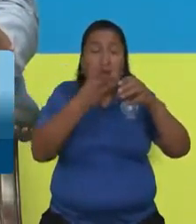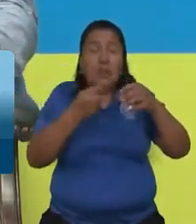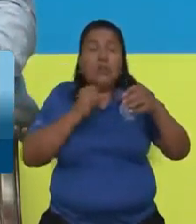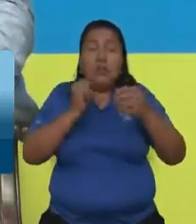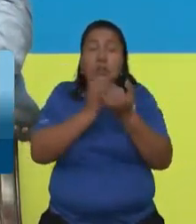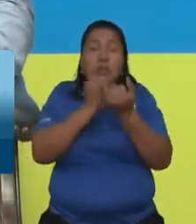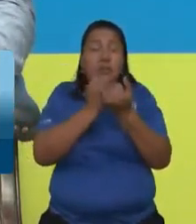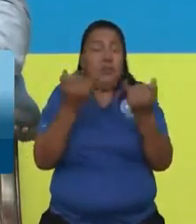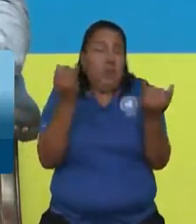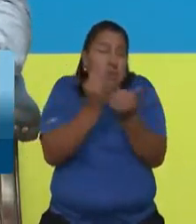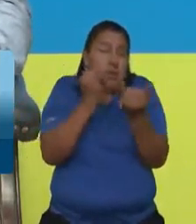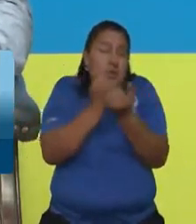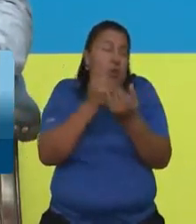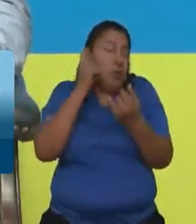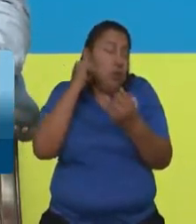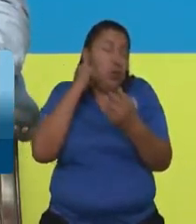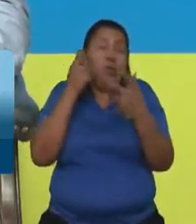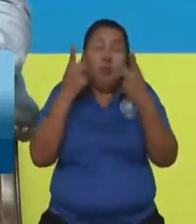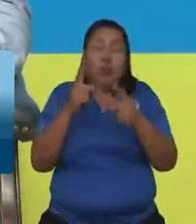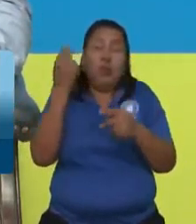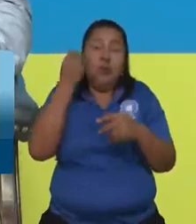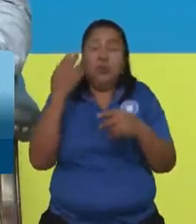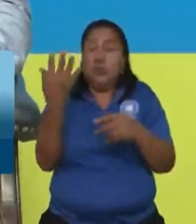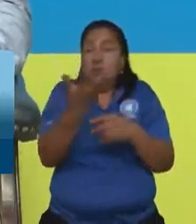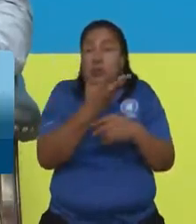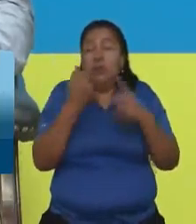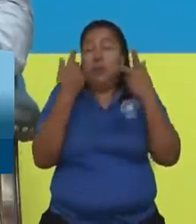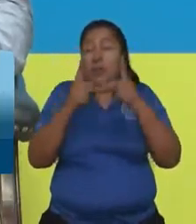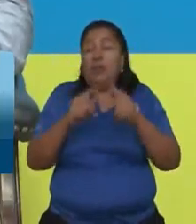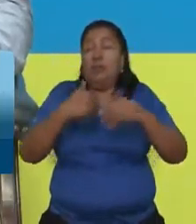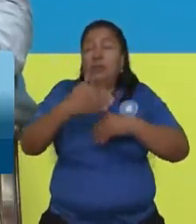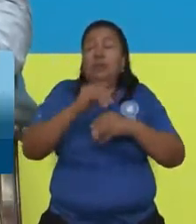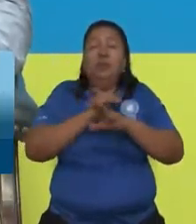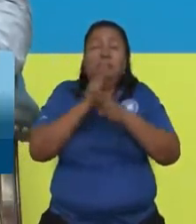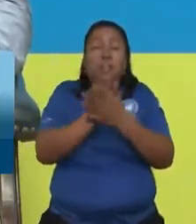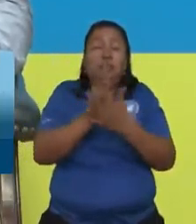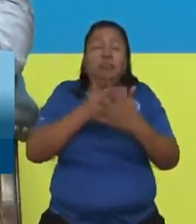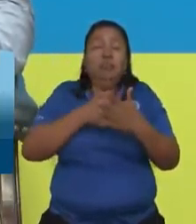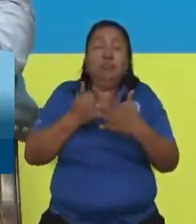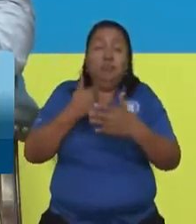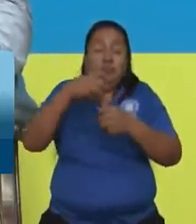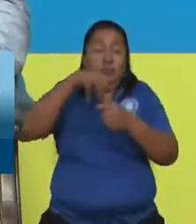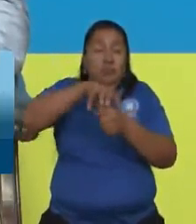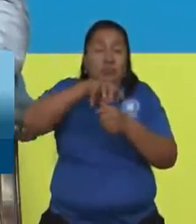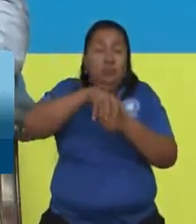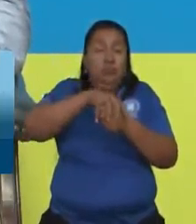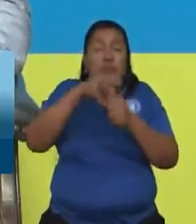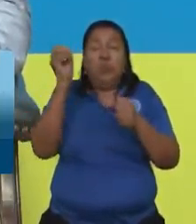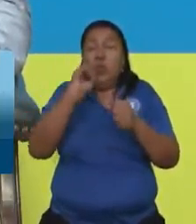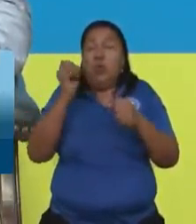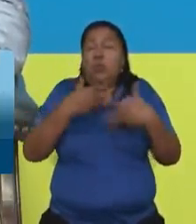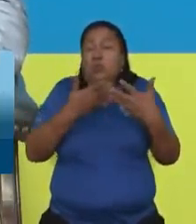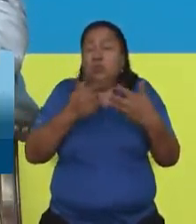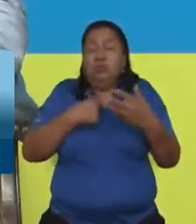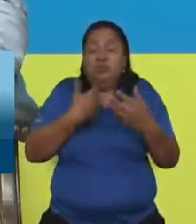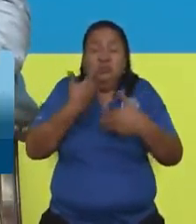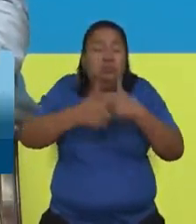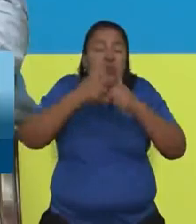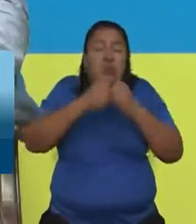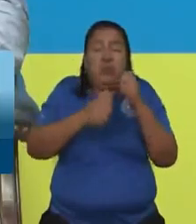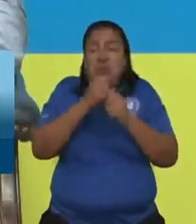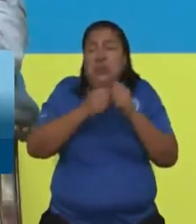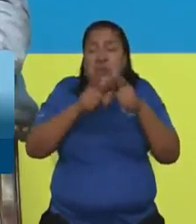echan barro, se echan de todo, se echan cepol, limón, se quema la cara con el limón, cepol, un montón de cosas. O papaya,